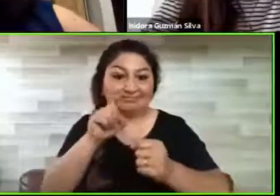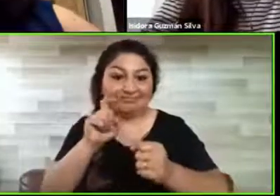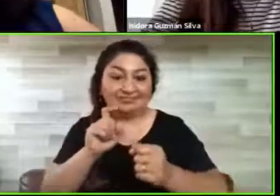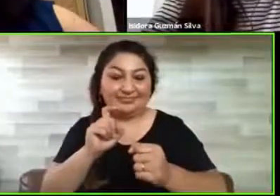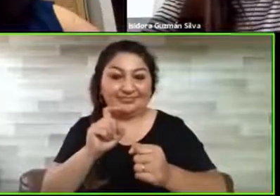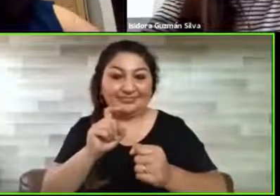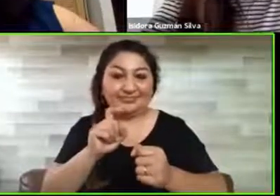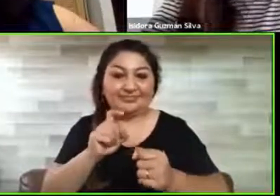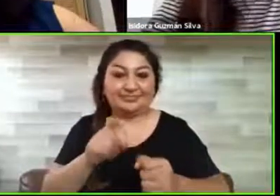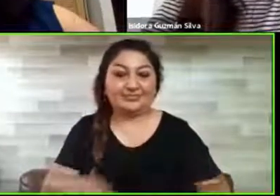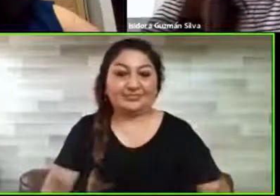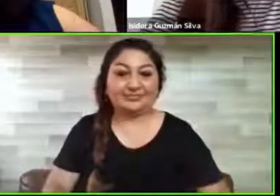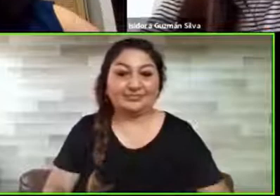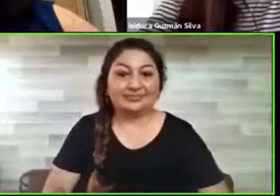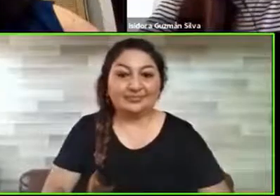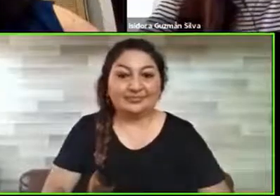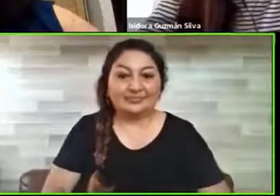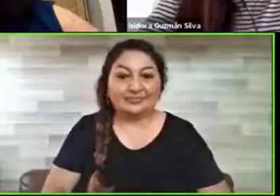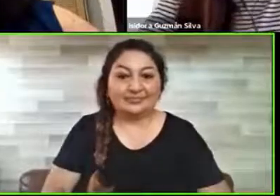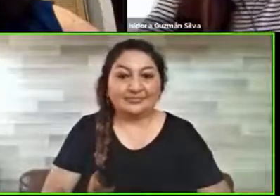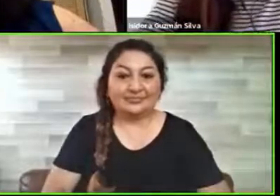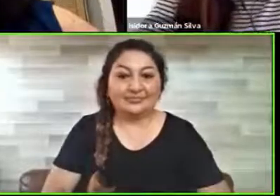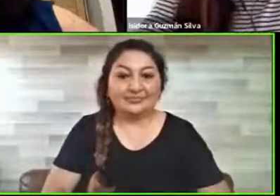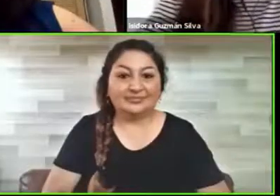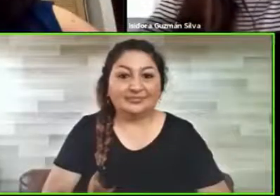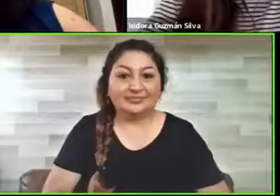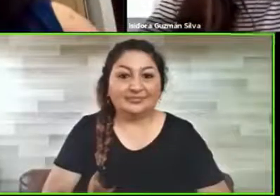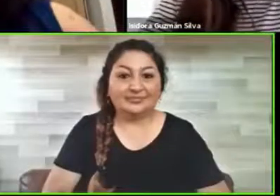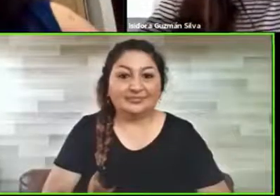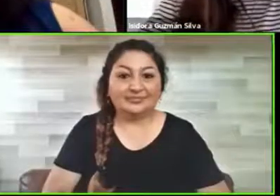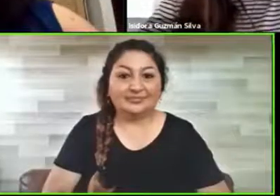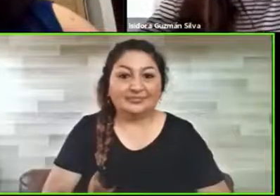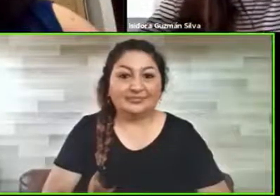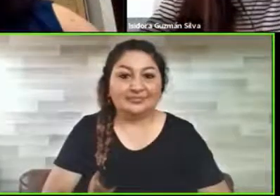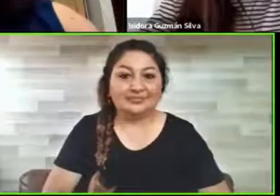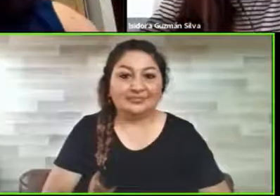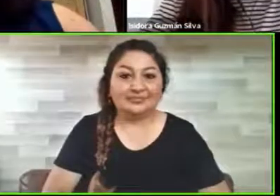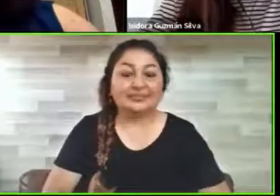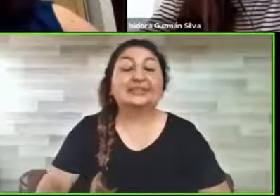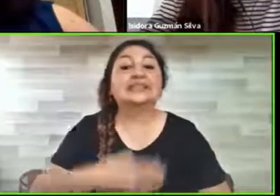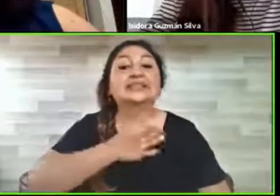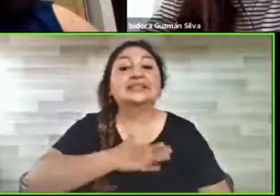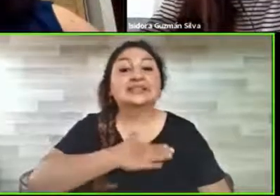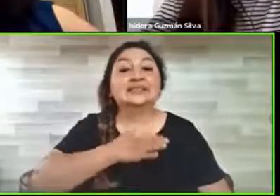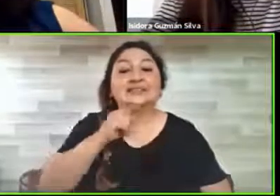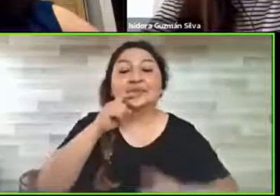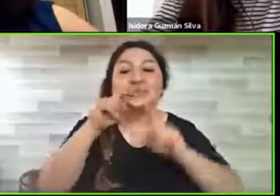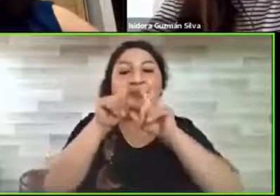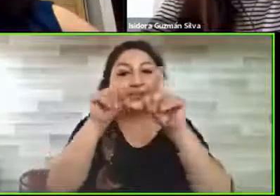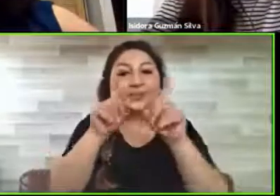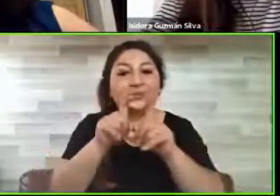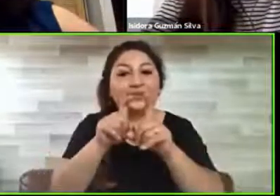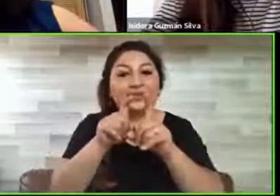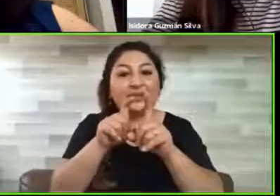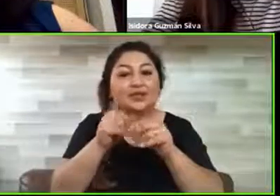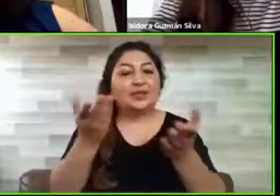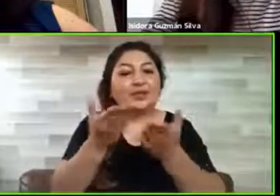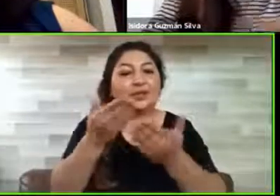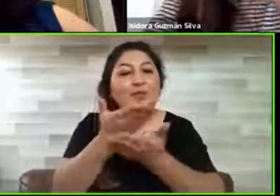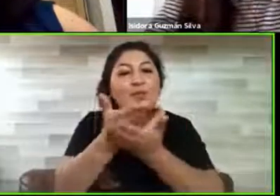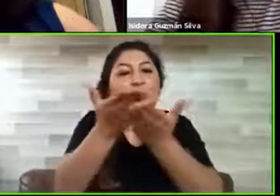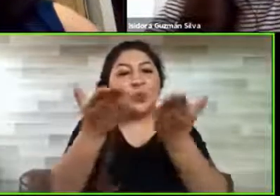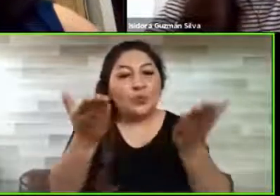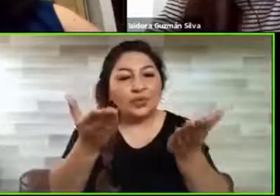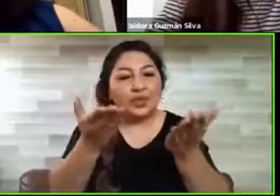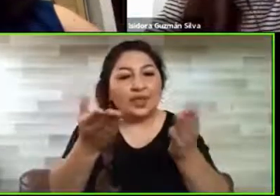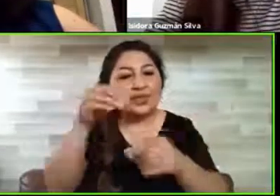e te quería consultar y si ahora como ustedes como dentro de la fundación